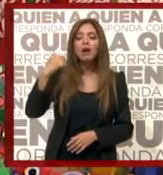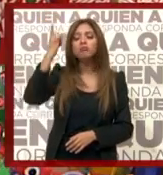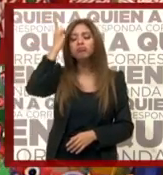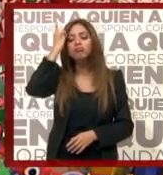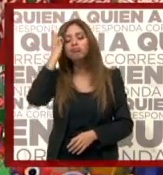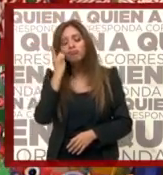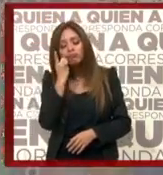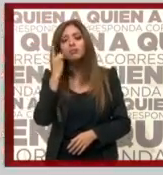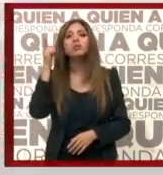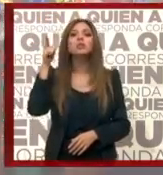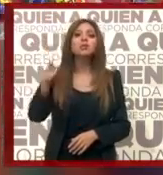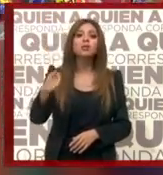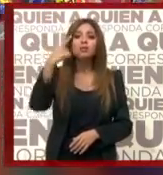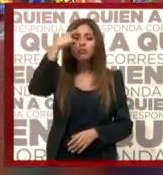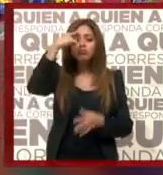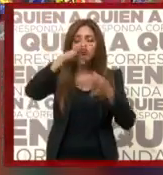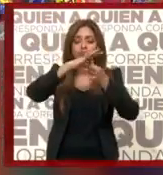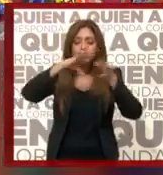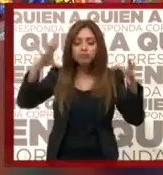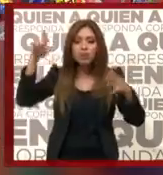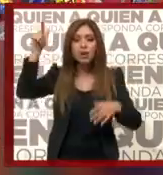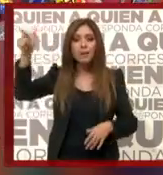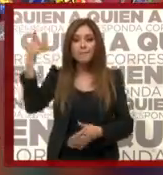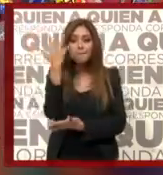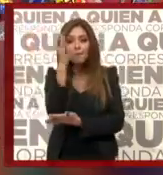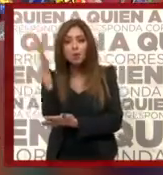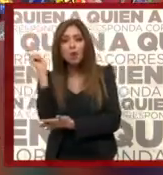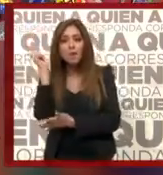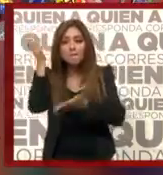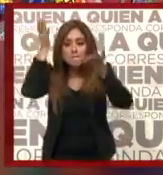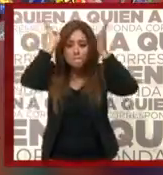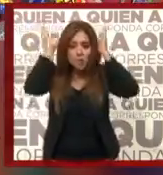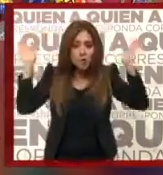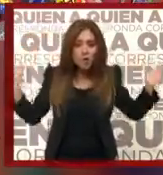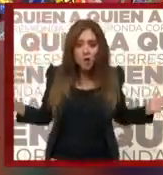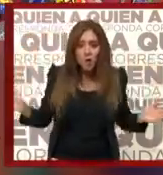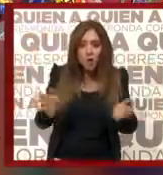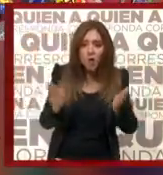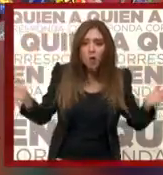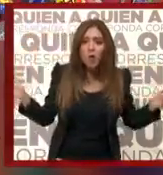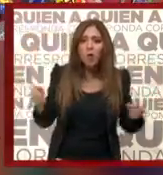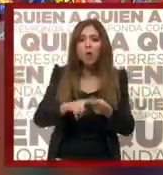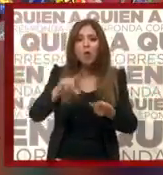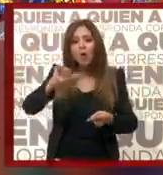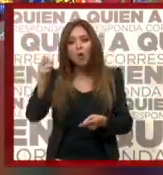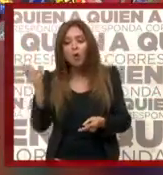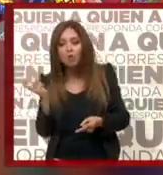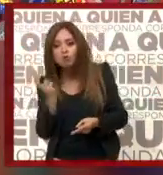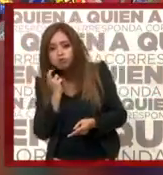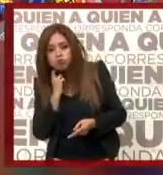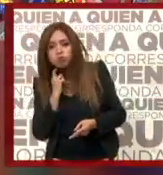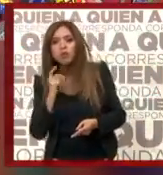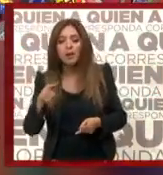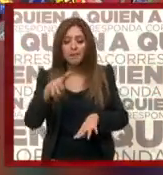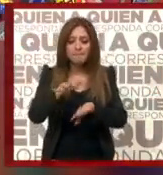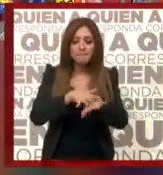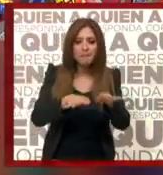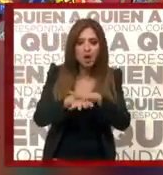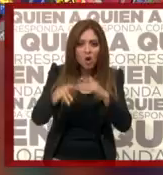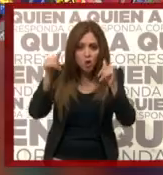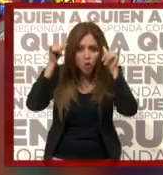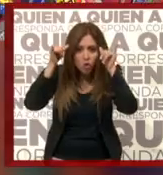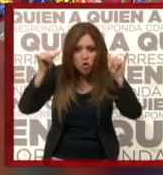él vio lo que son un burro con alas, gallinas con alas de murciélago, patas de toro y